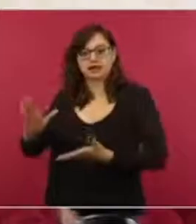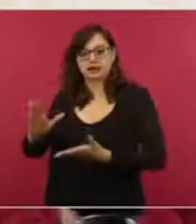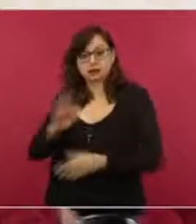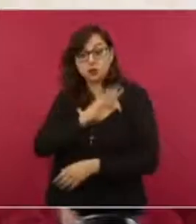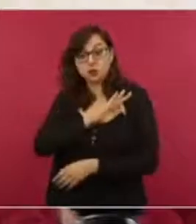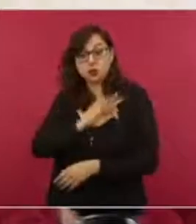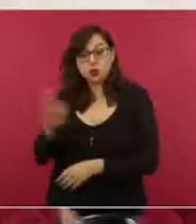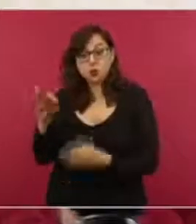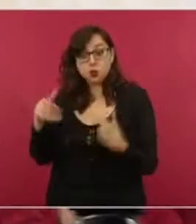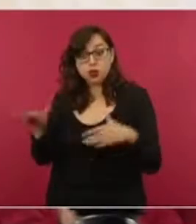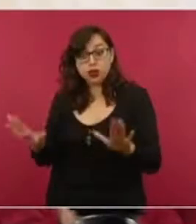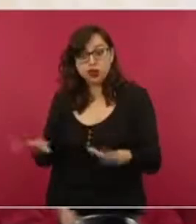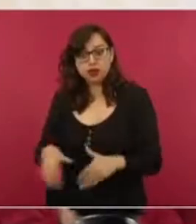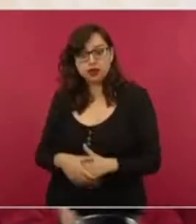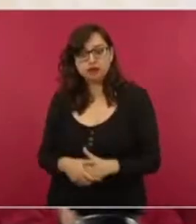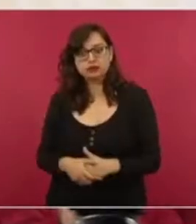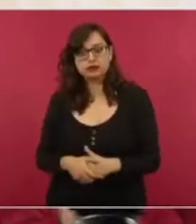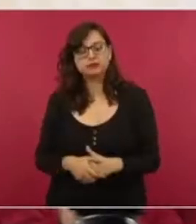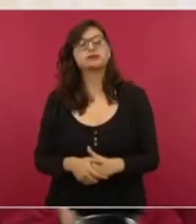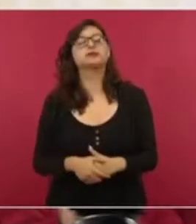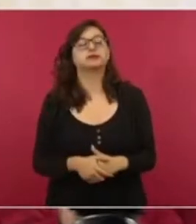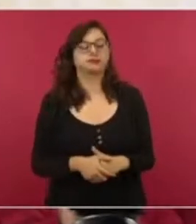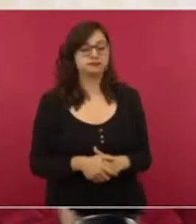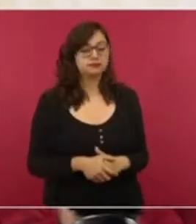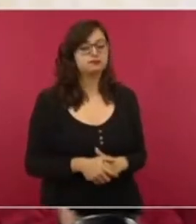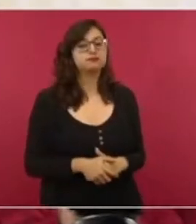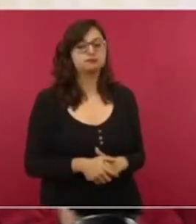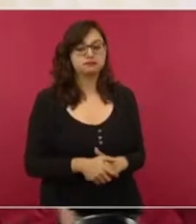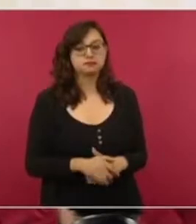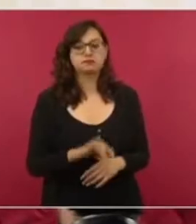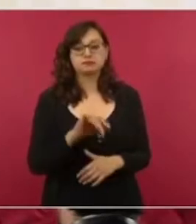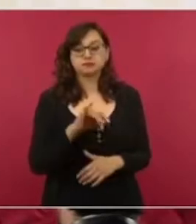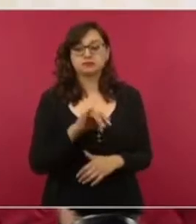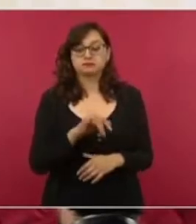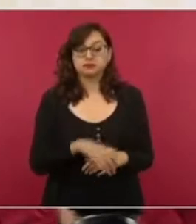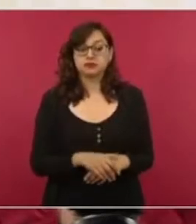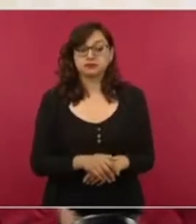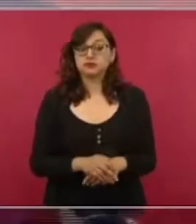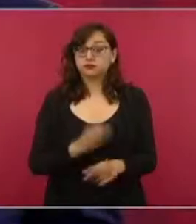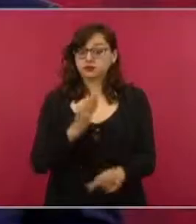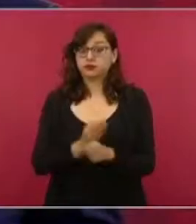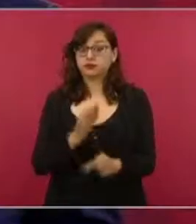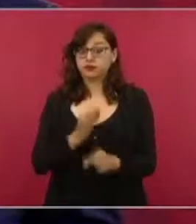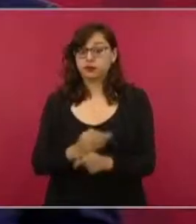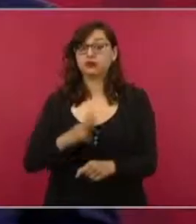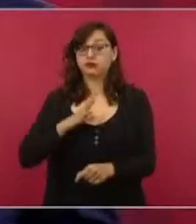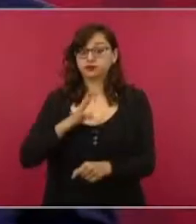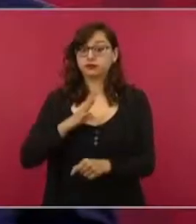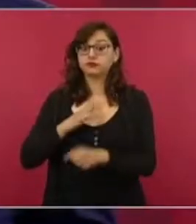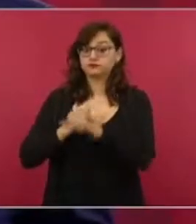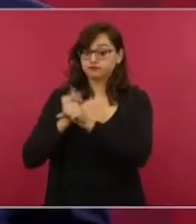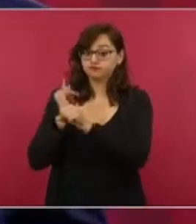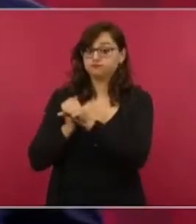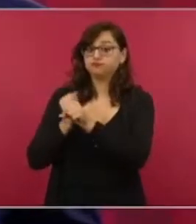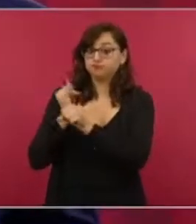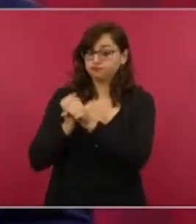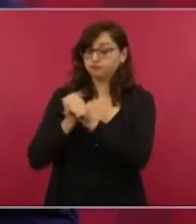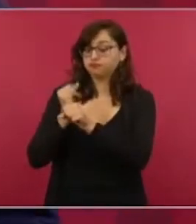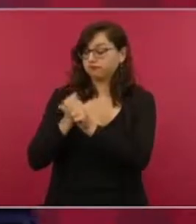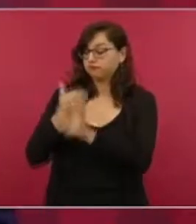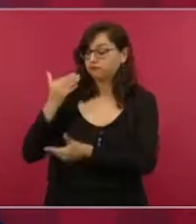Sí, es una investigación en curso que